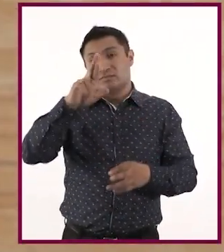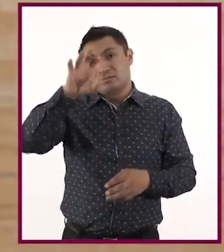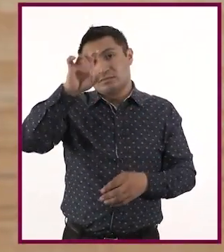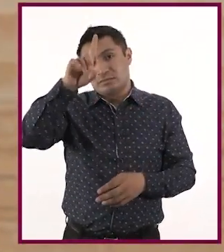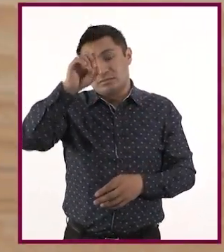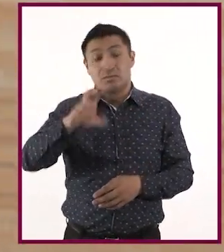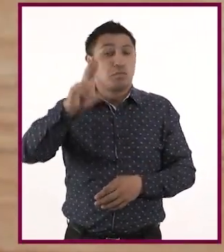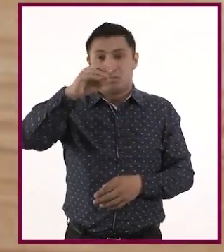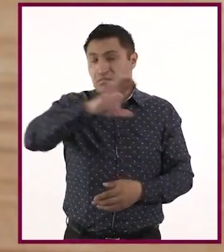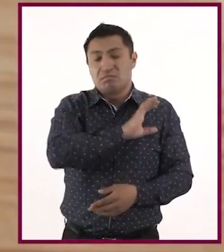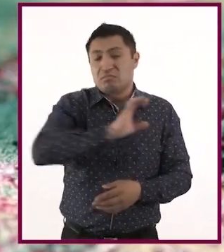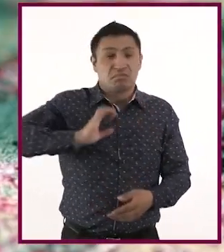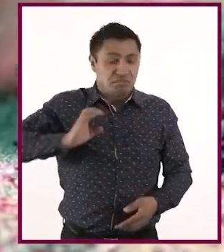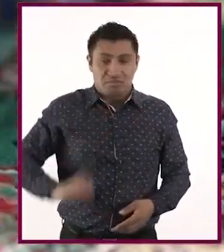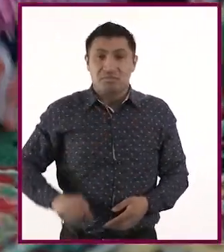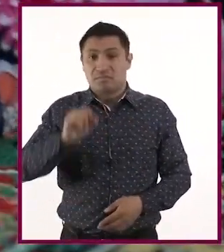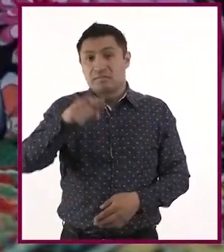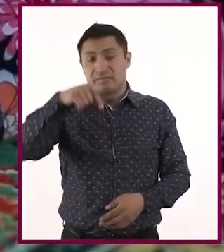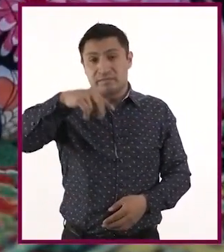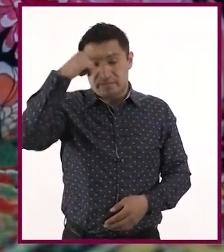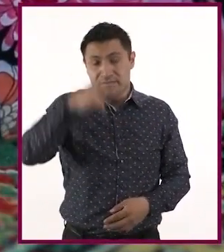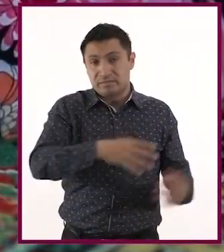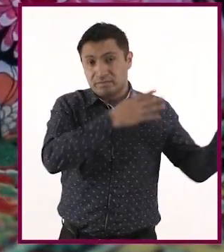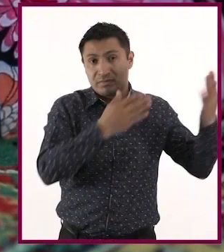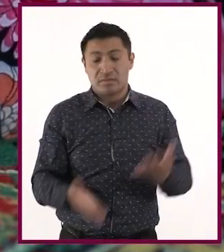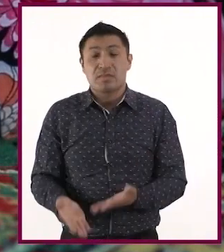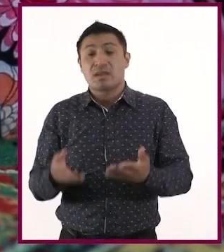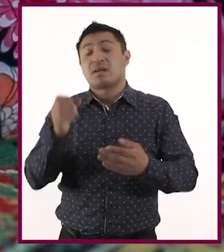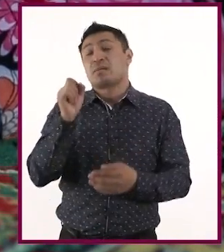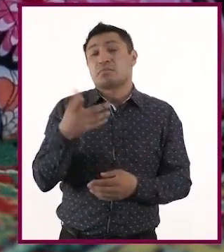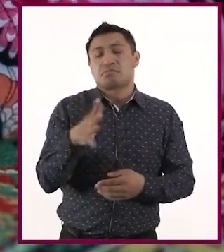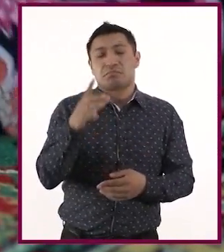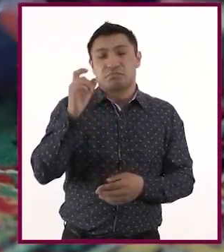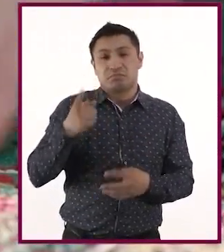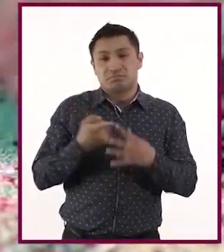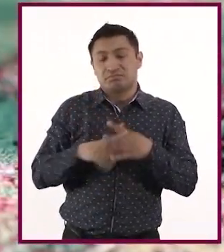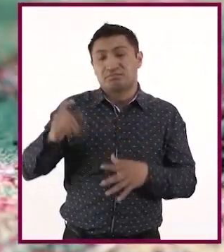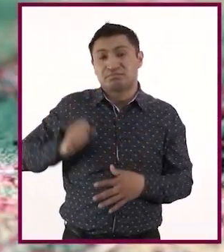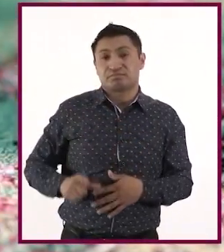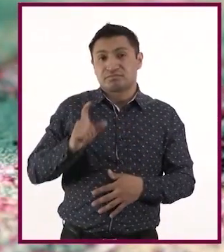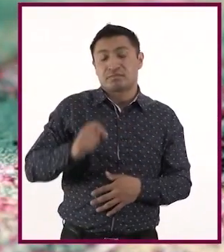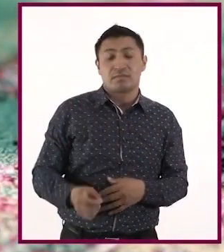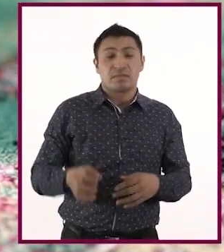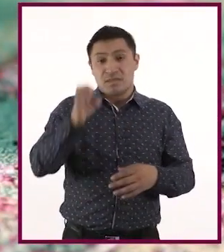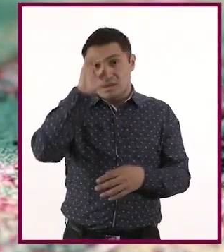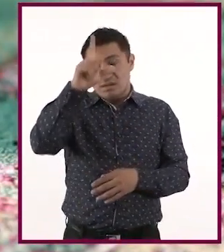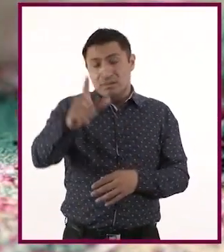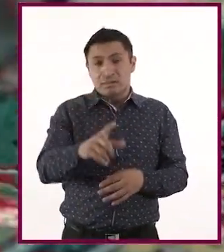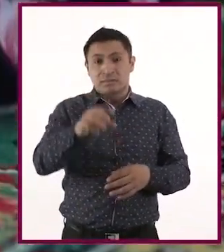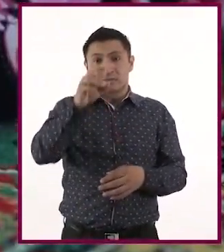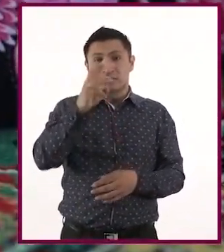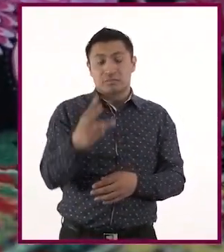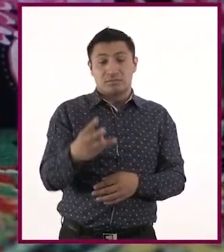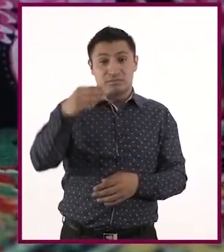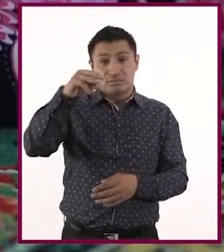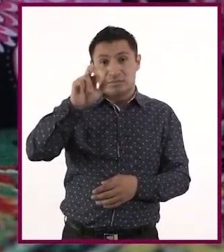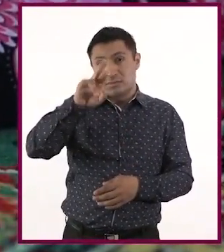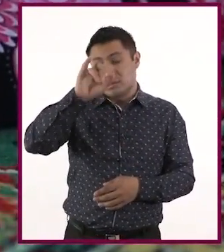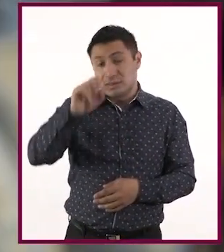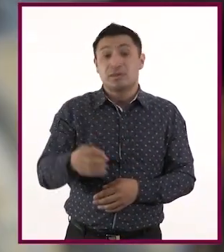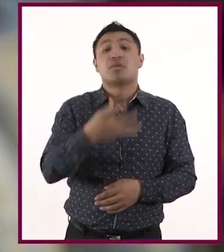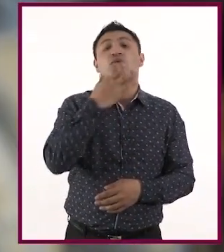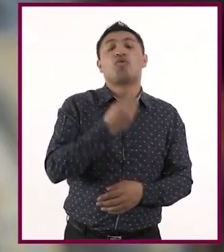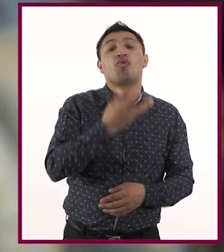no cristianos, también llegaron a México a principios del siglo XX el espiritualismo trinitario mariano y el